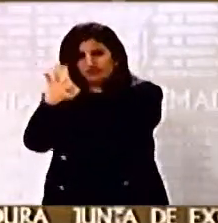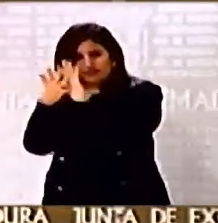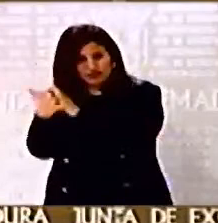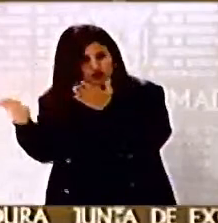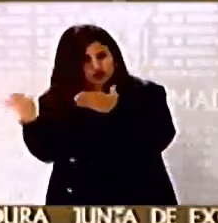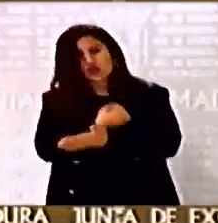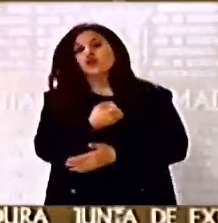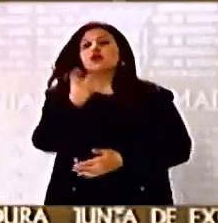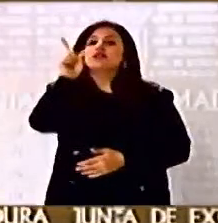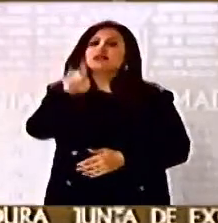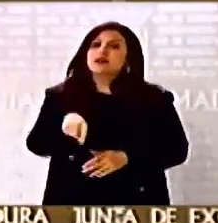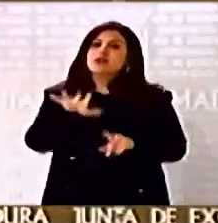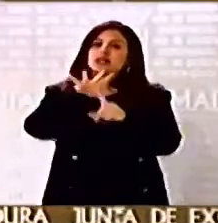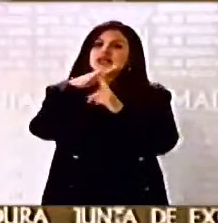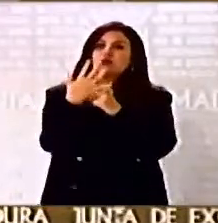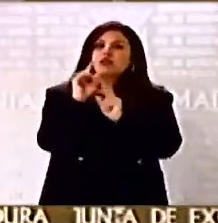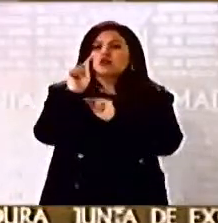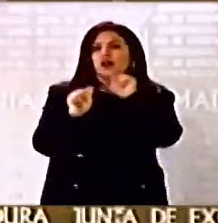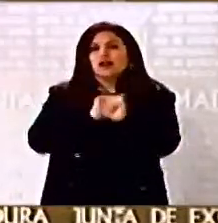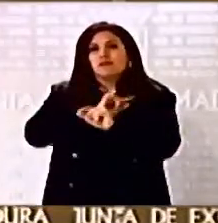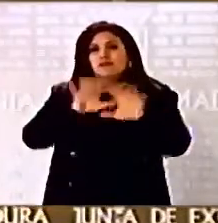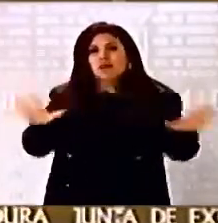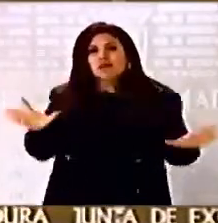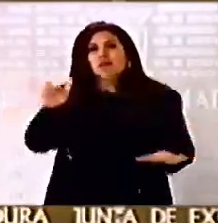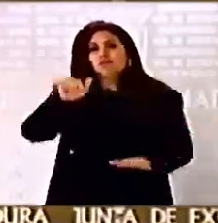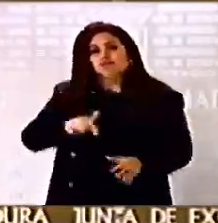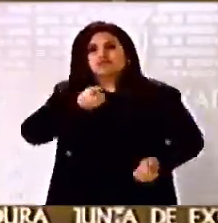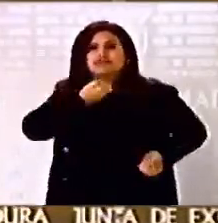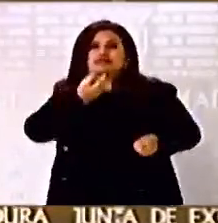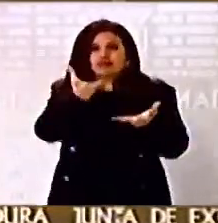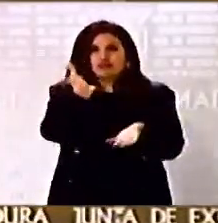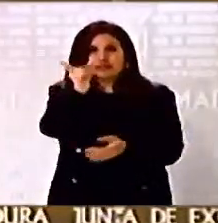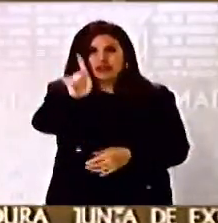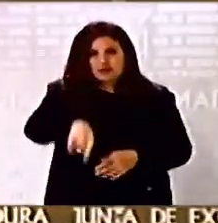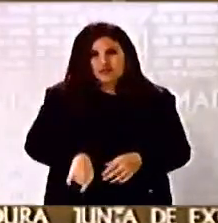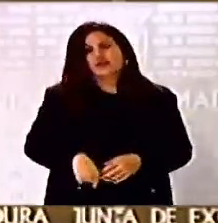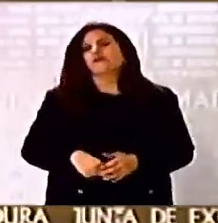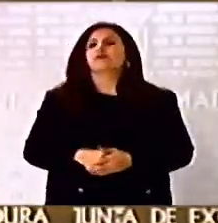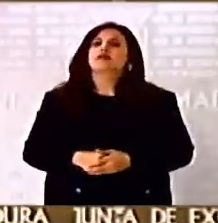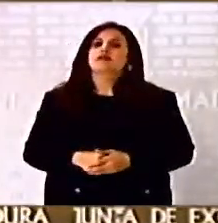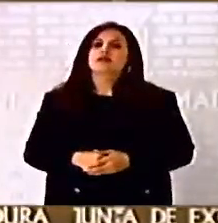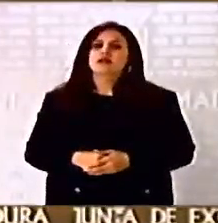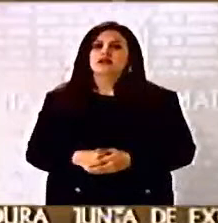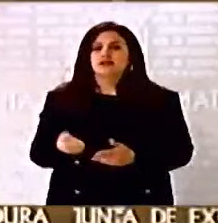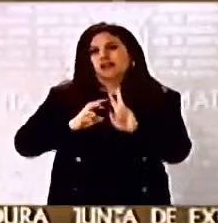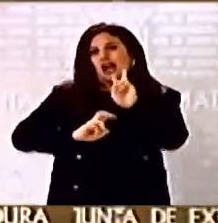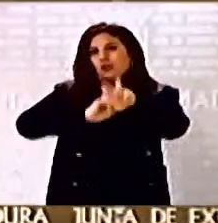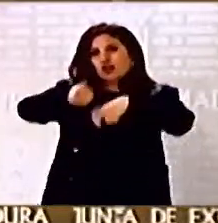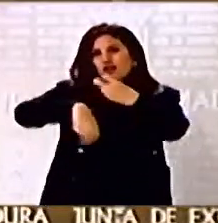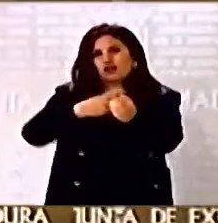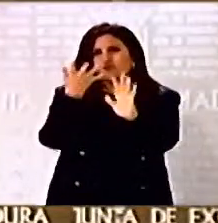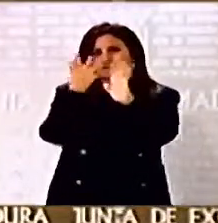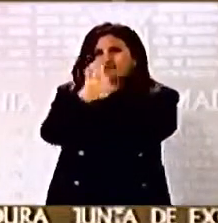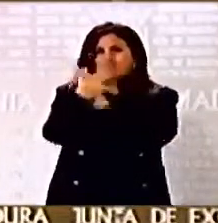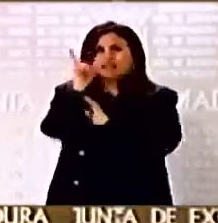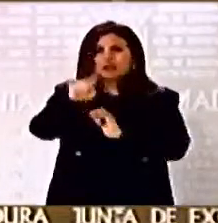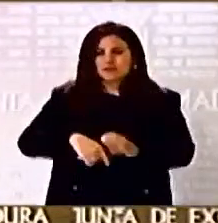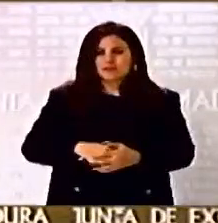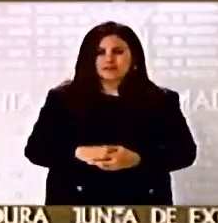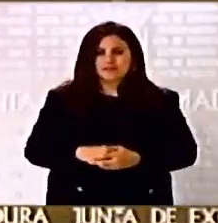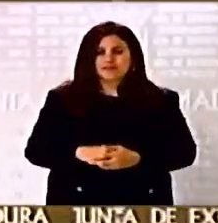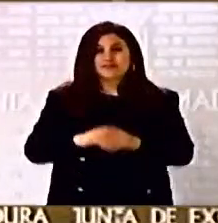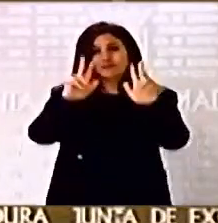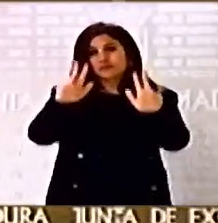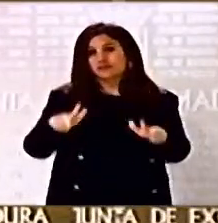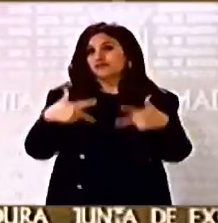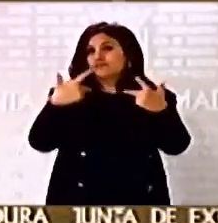informar también sobre la situación epidemiológica en este momento y hacer una actualización a día de hoy. Permítanme que, en